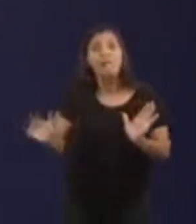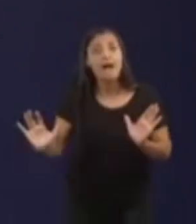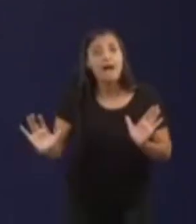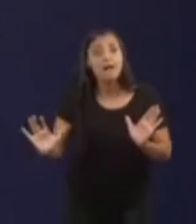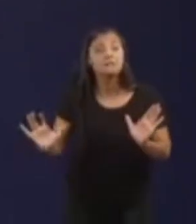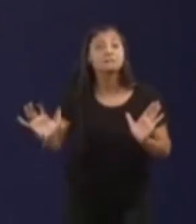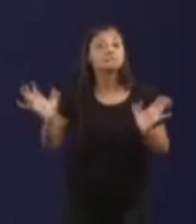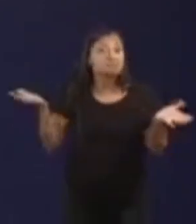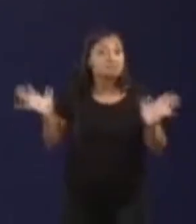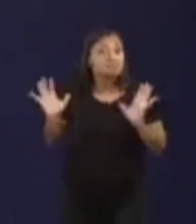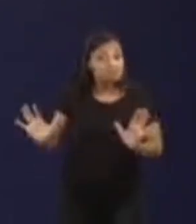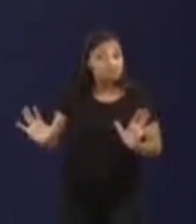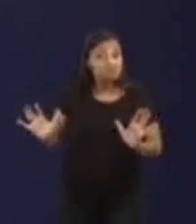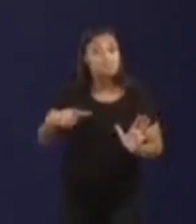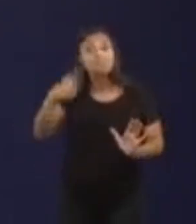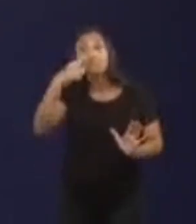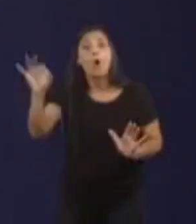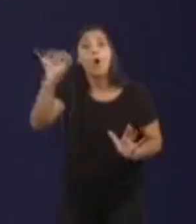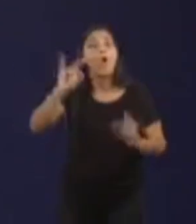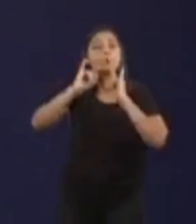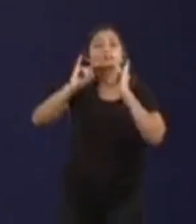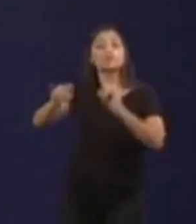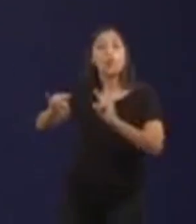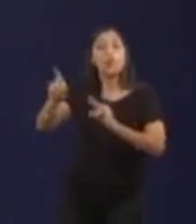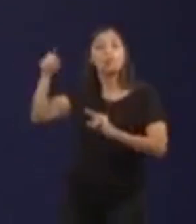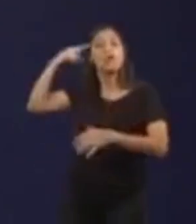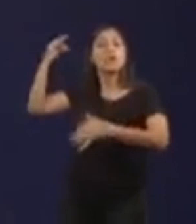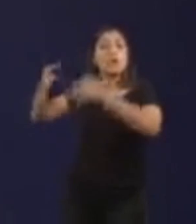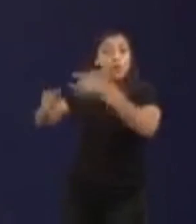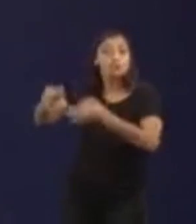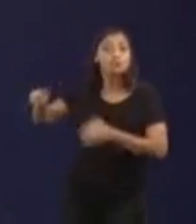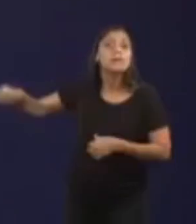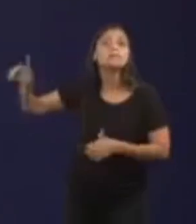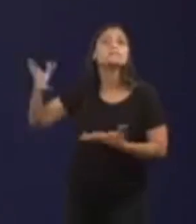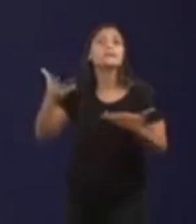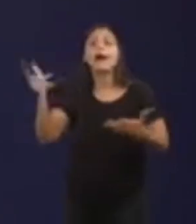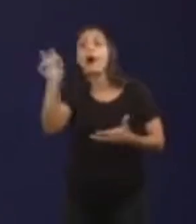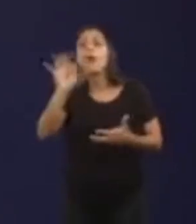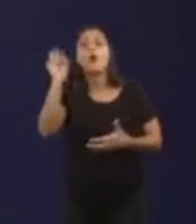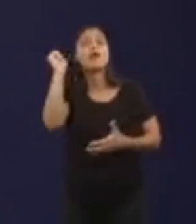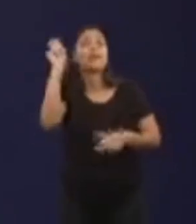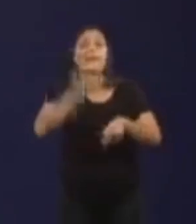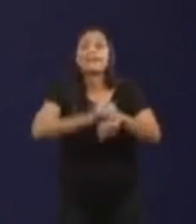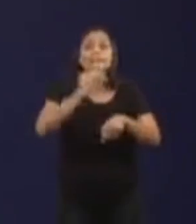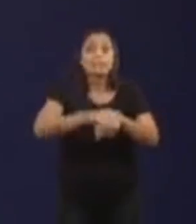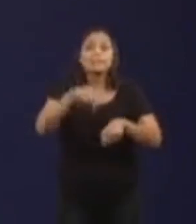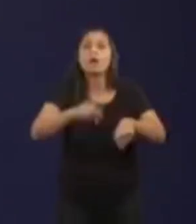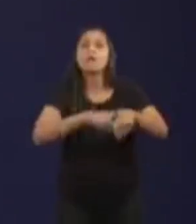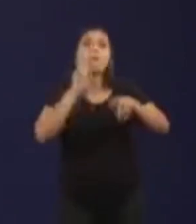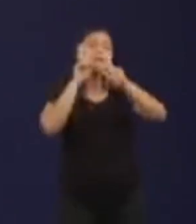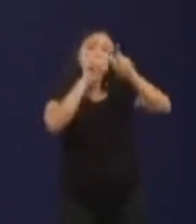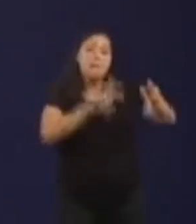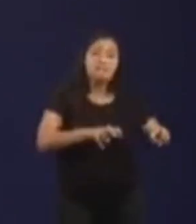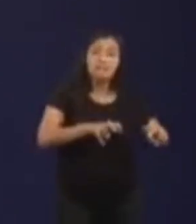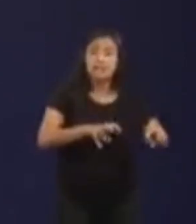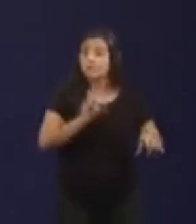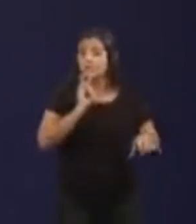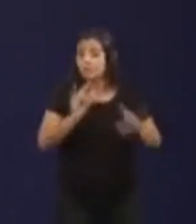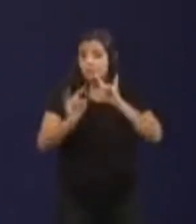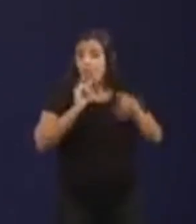tal caso la justicia o o quienes llevan adelante la investigación la parte